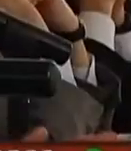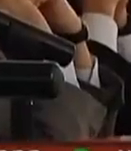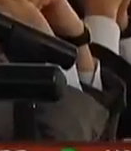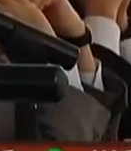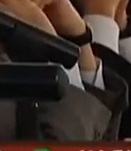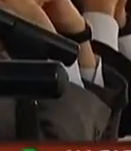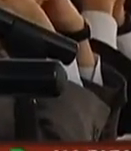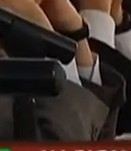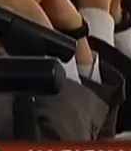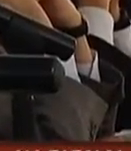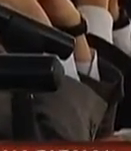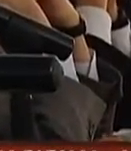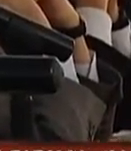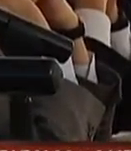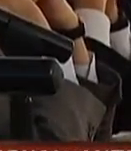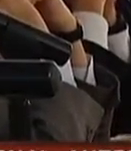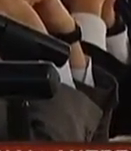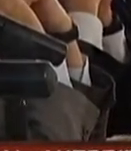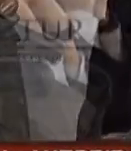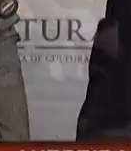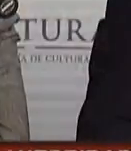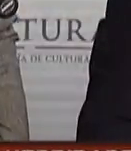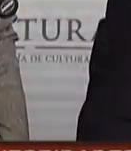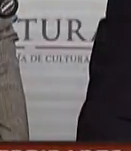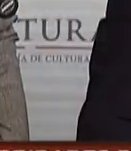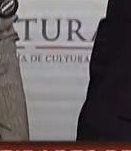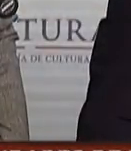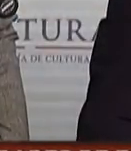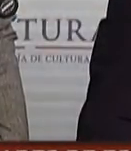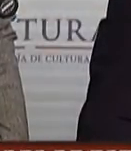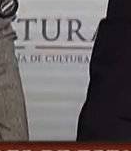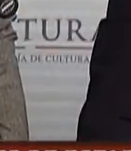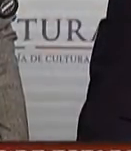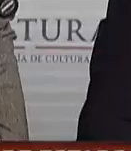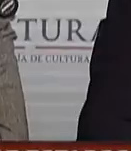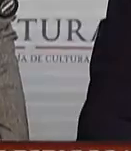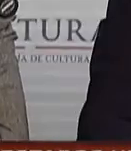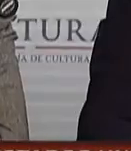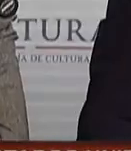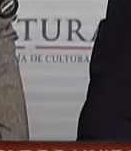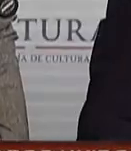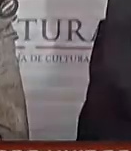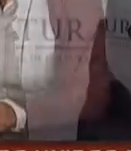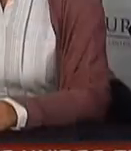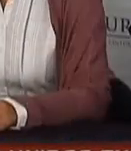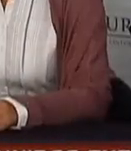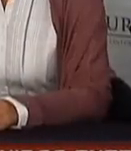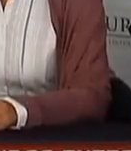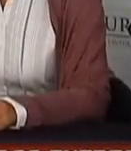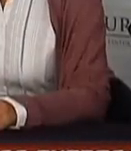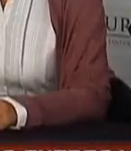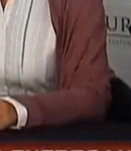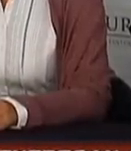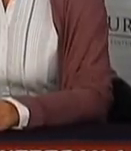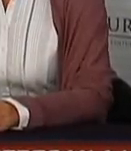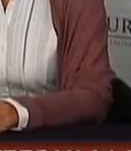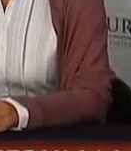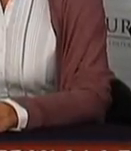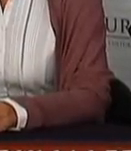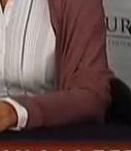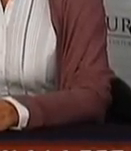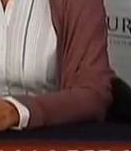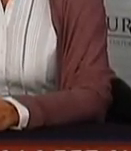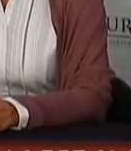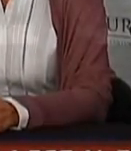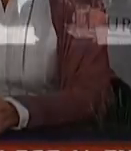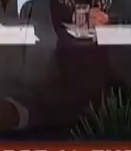de 2.500 actividades en las que participarán 1.300 casas editoriales con cerca de 50 mil títulos. Además,